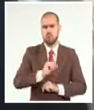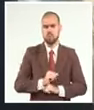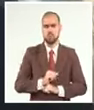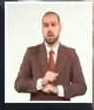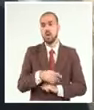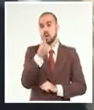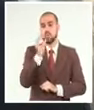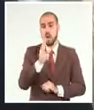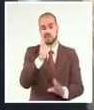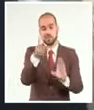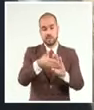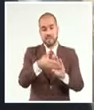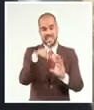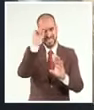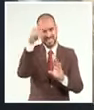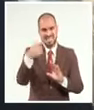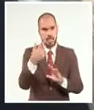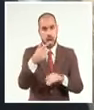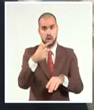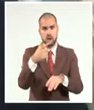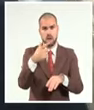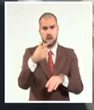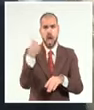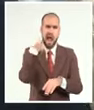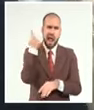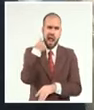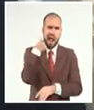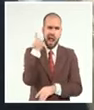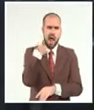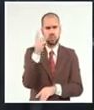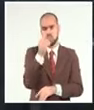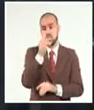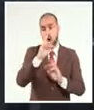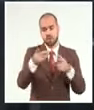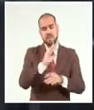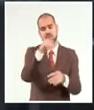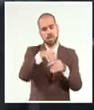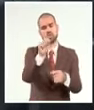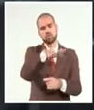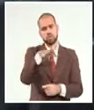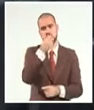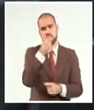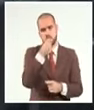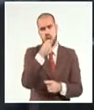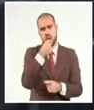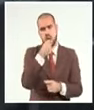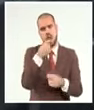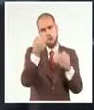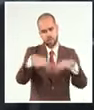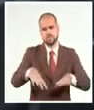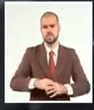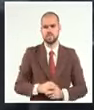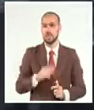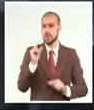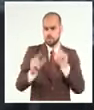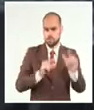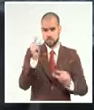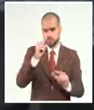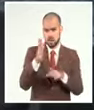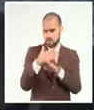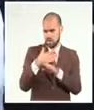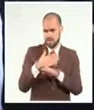penas no tan elevadas en el tiempo, que permitan su reinserción en la sociedad. Expertos que asistieron a la sala destacaron